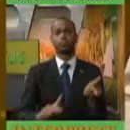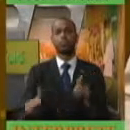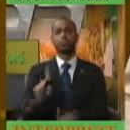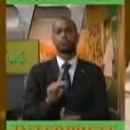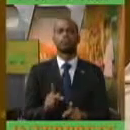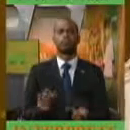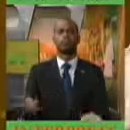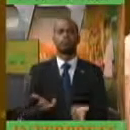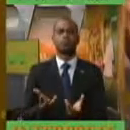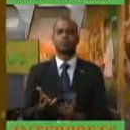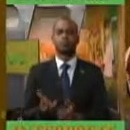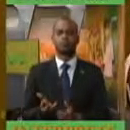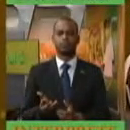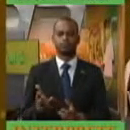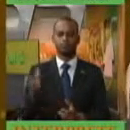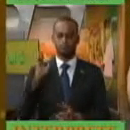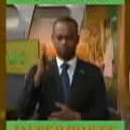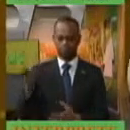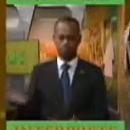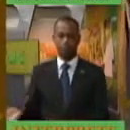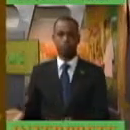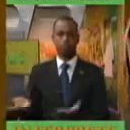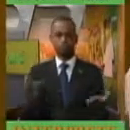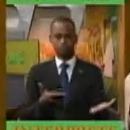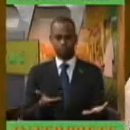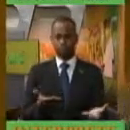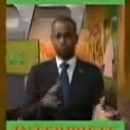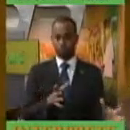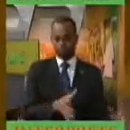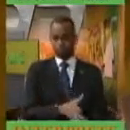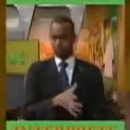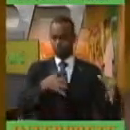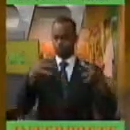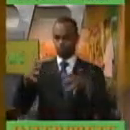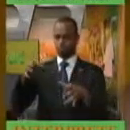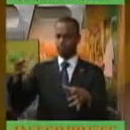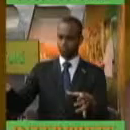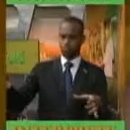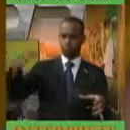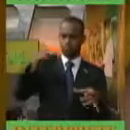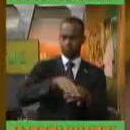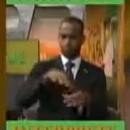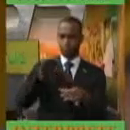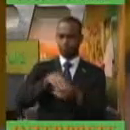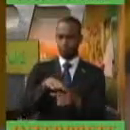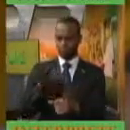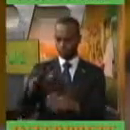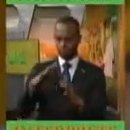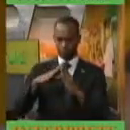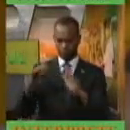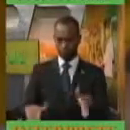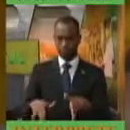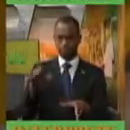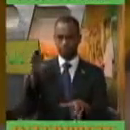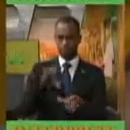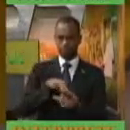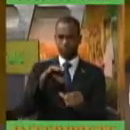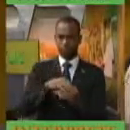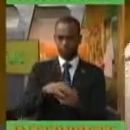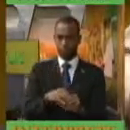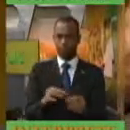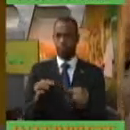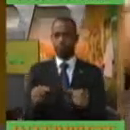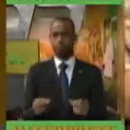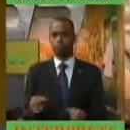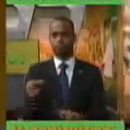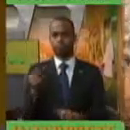personas la urna y la boleta para que ejerza su derecho al voto allá, en la casa donde está.